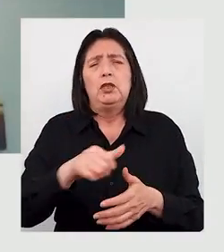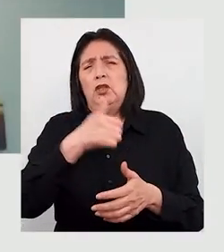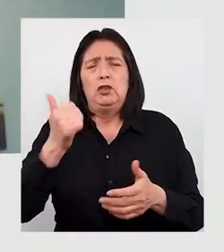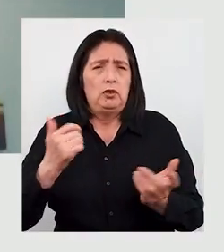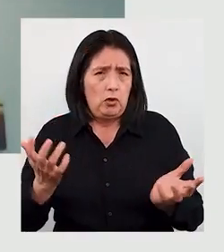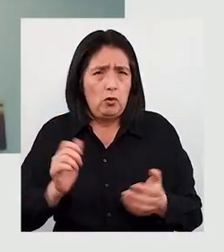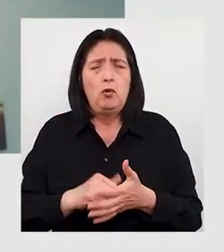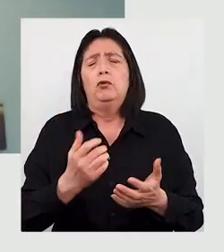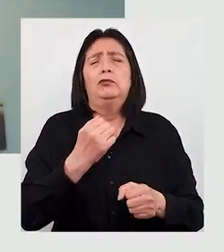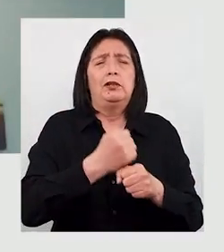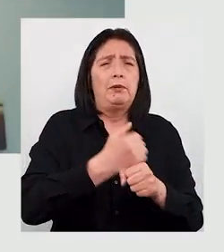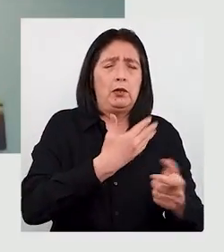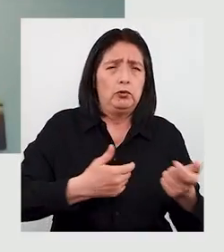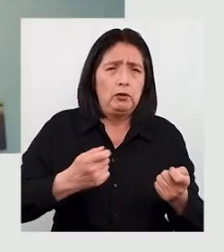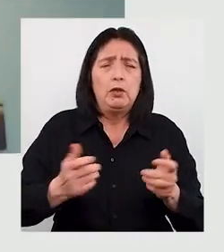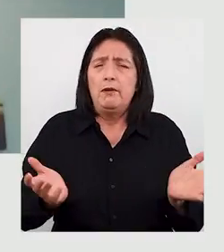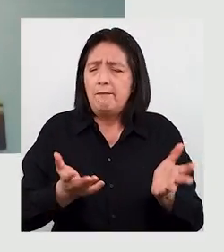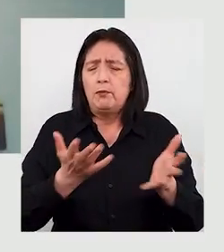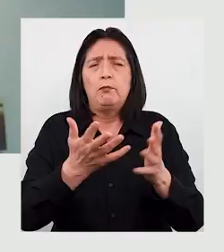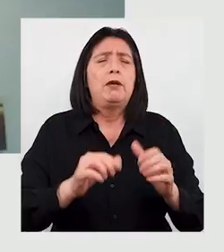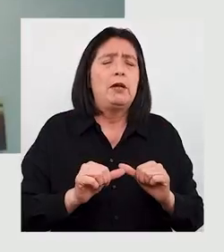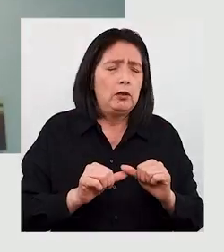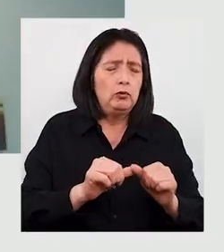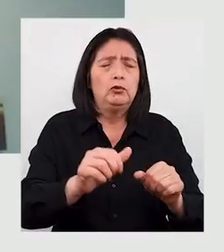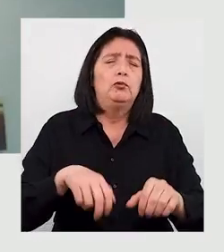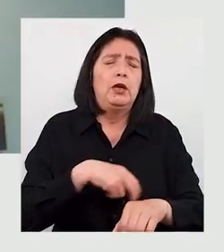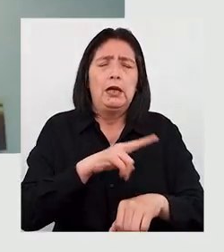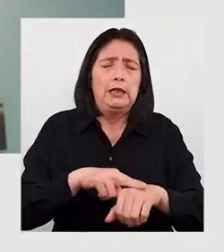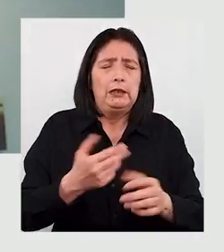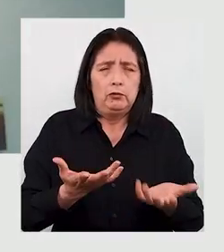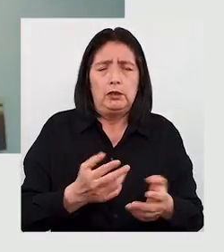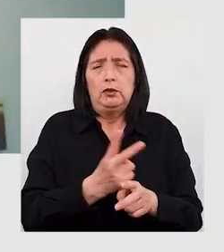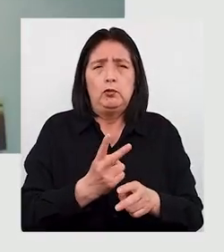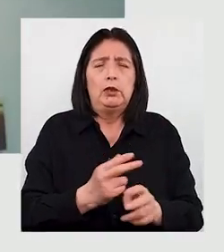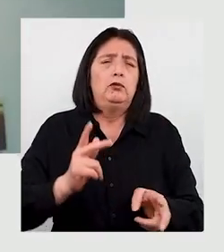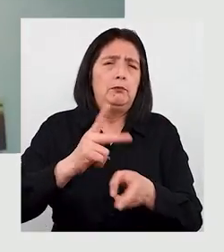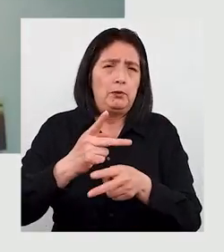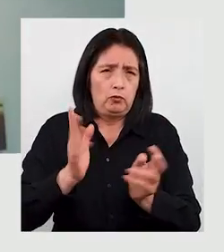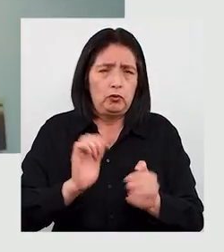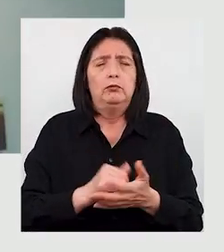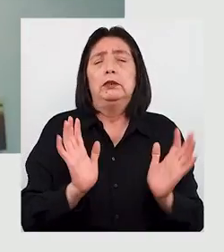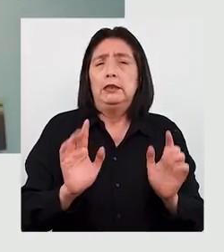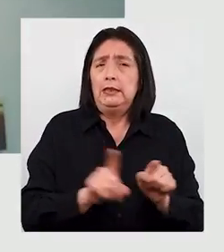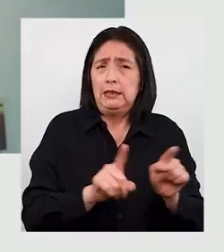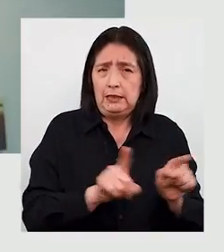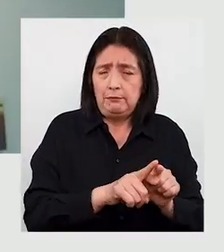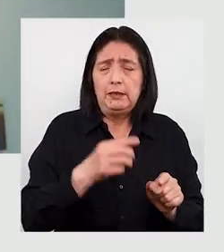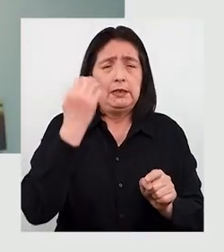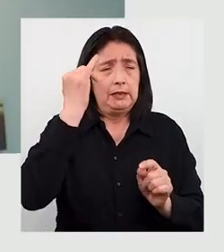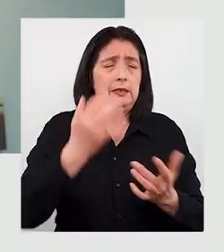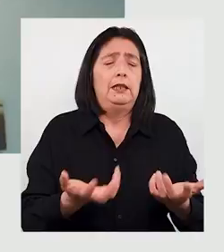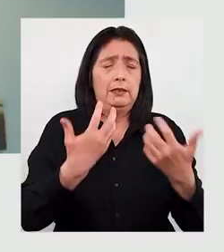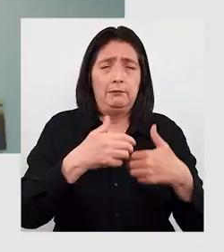otras intervenciones públicas que promuevan la sostenibilidad de los procesos productivos y también de las